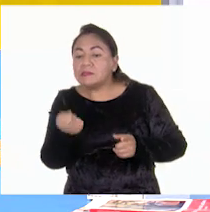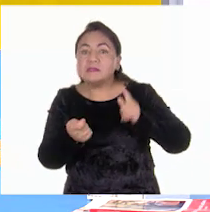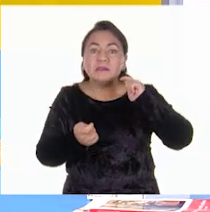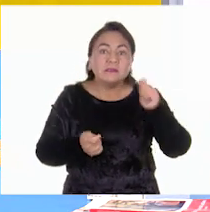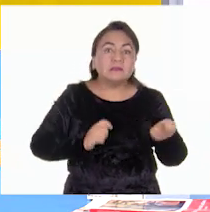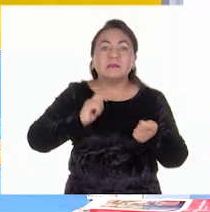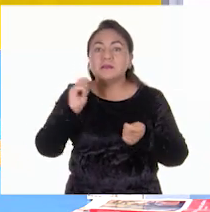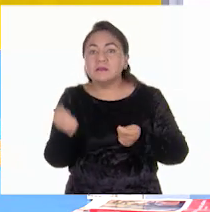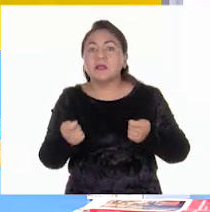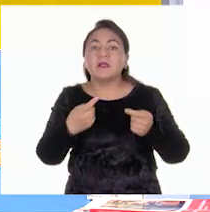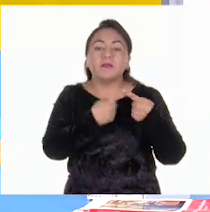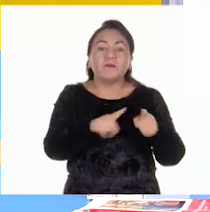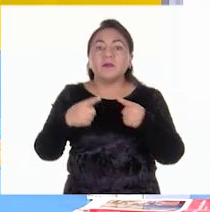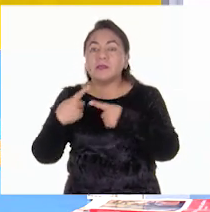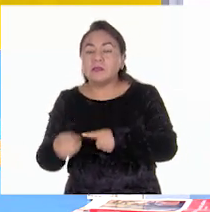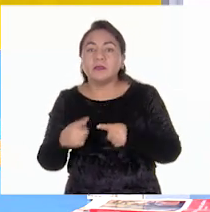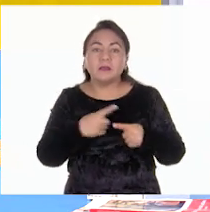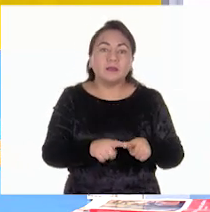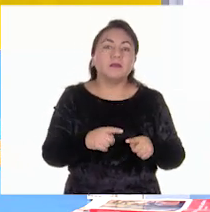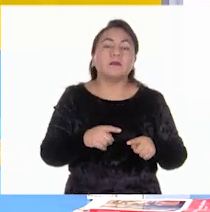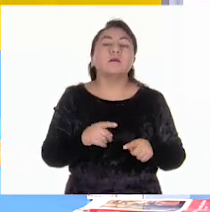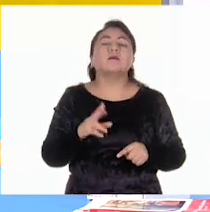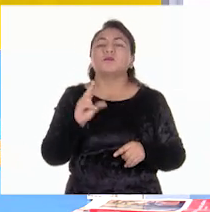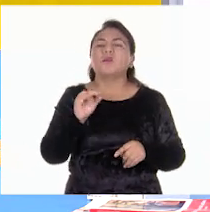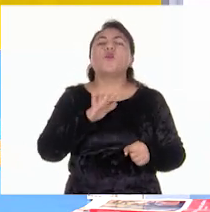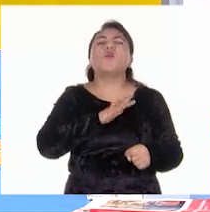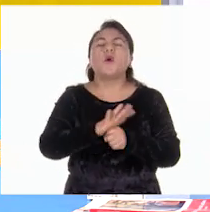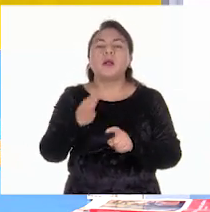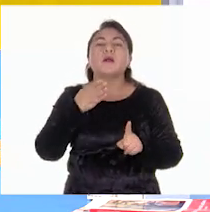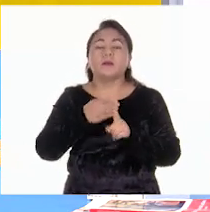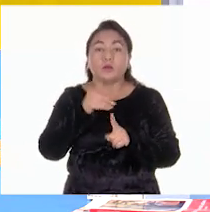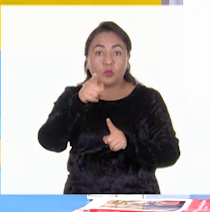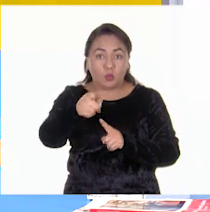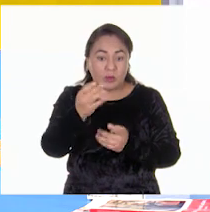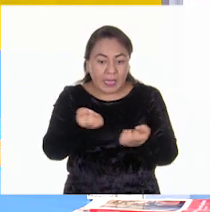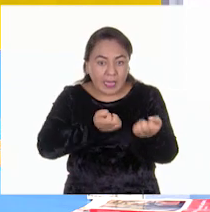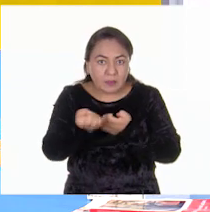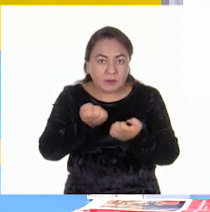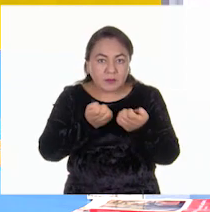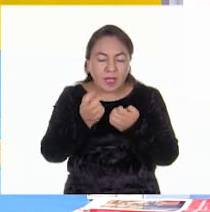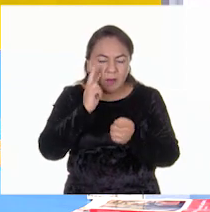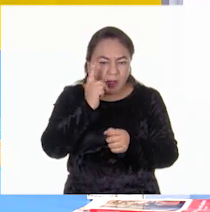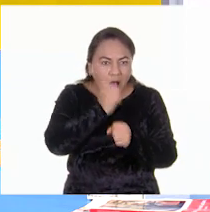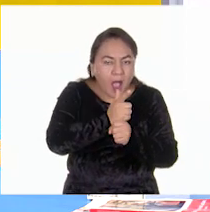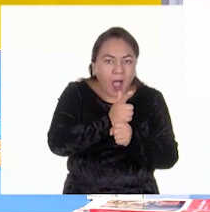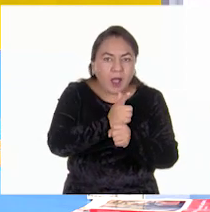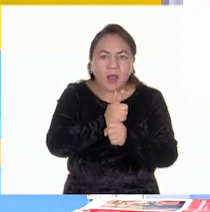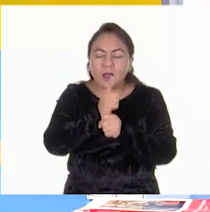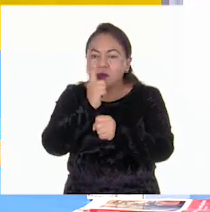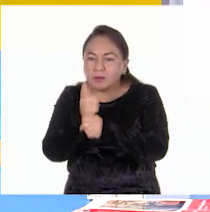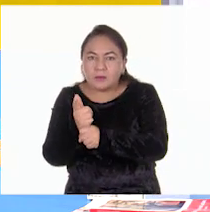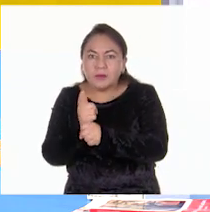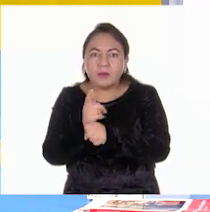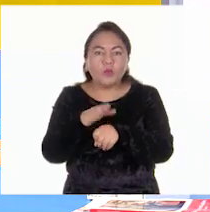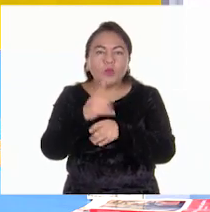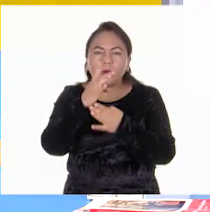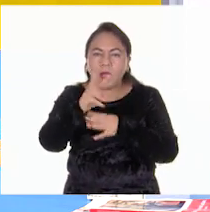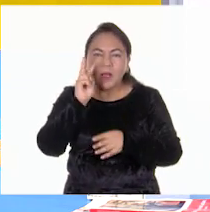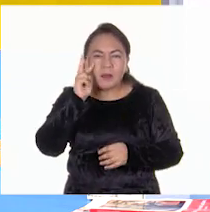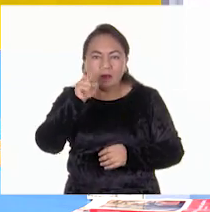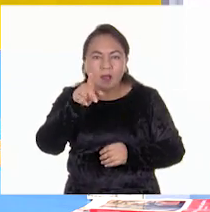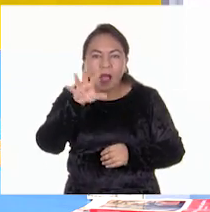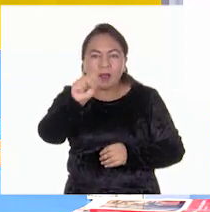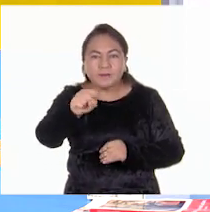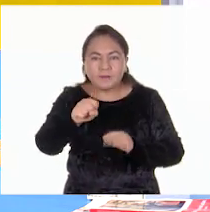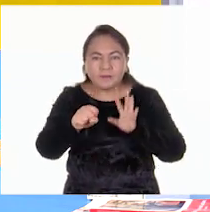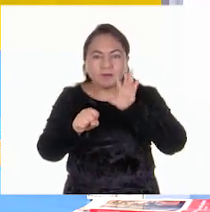características. De lo que se trata es de que realicen un ejercicio de reconocimiento puramente mental y